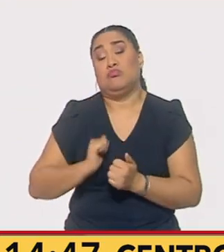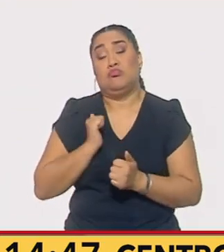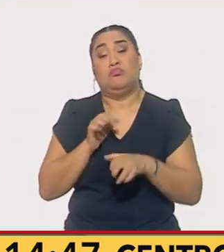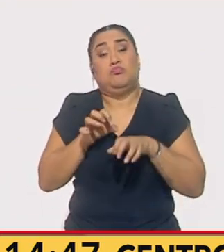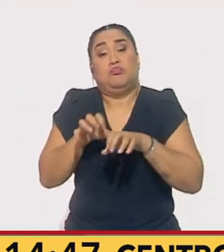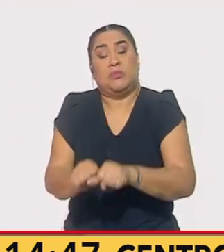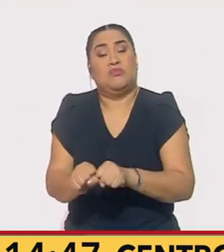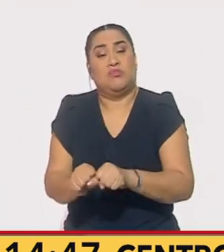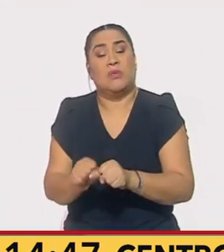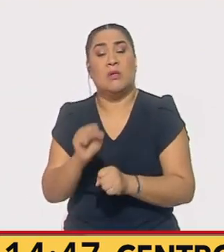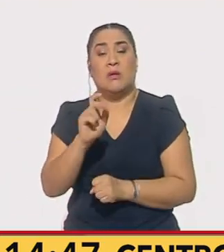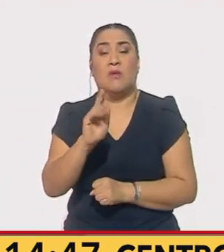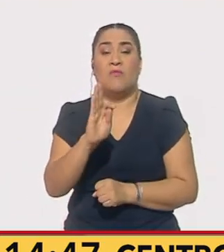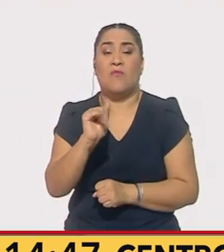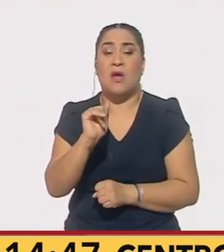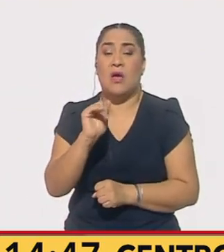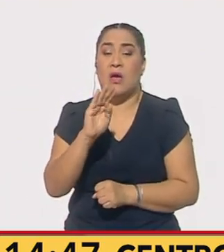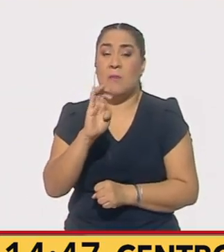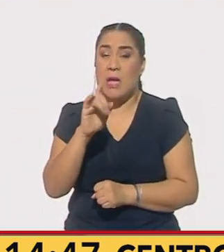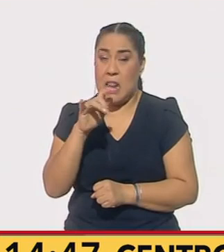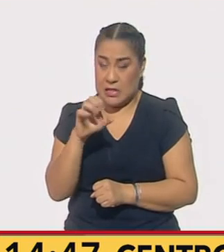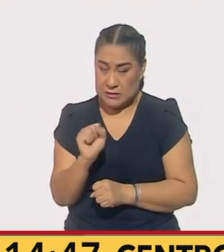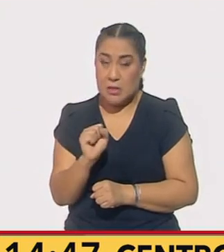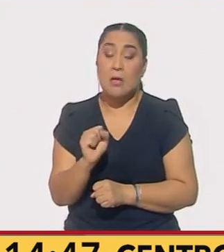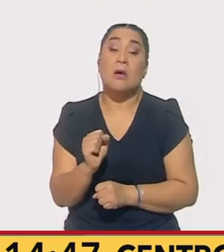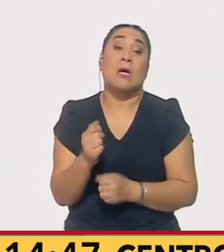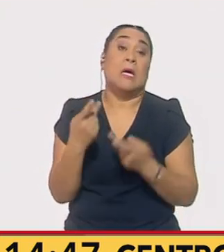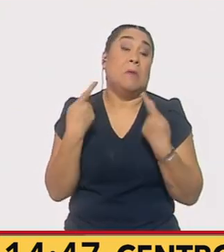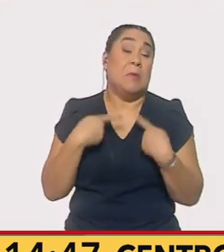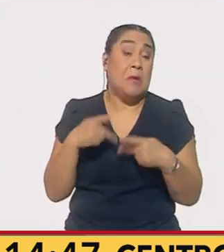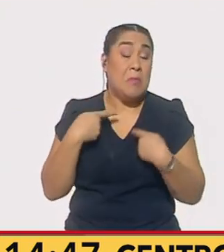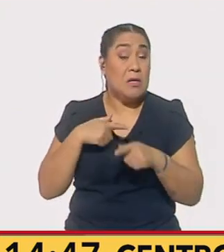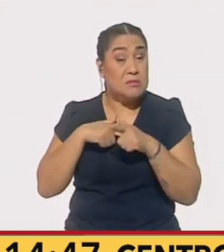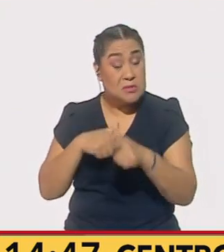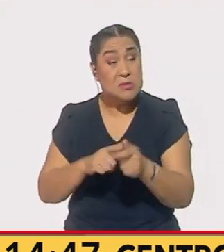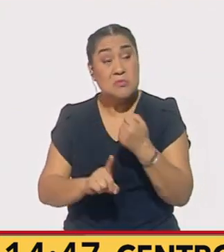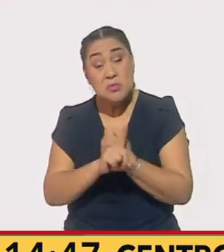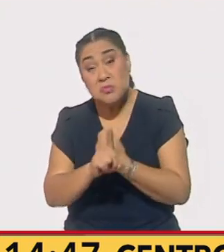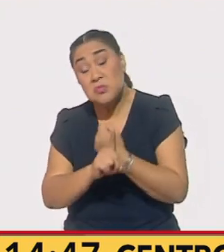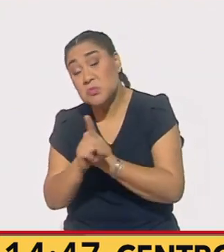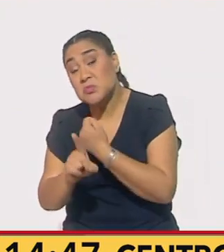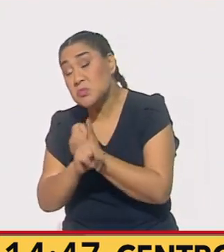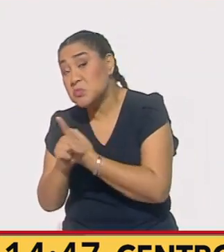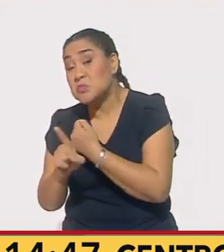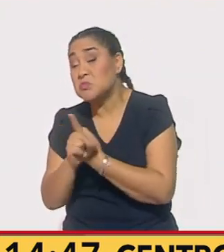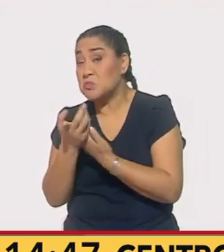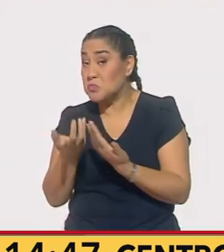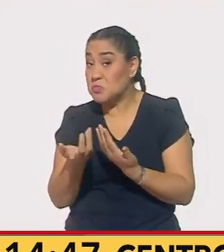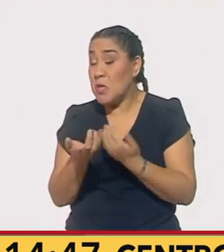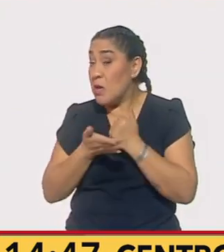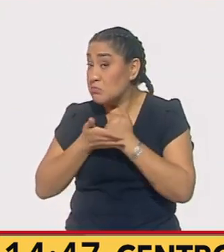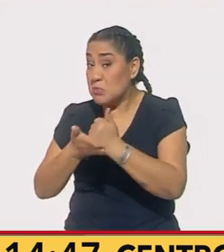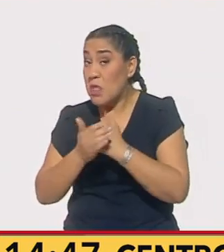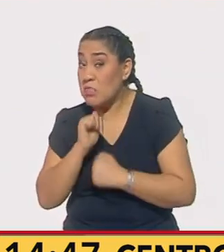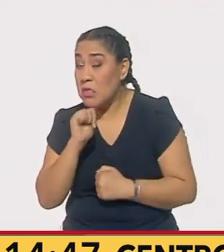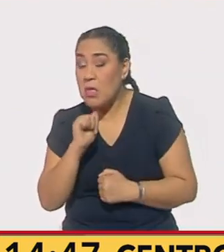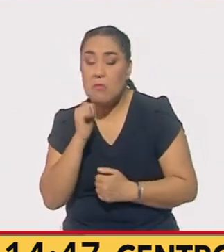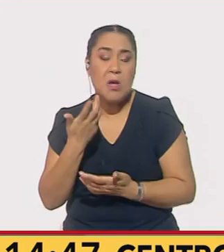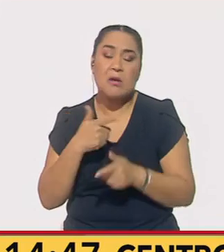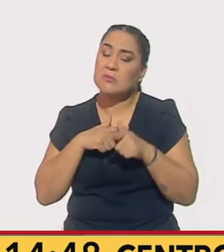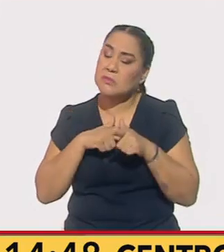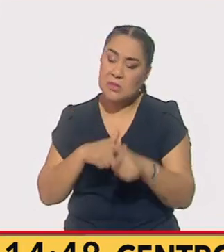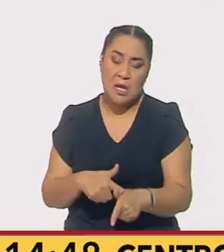favelas. Mientras la polarización social no se acabe y haya alternativas para los sectores marginados, se va a